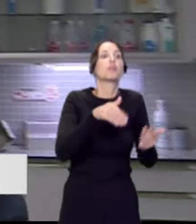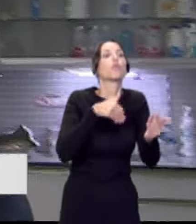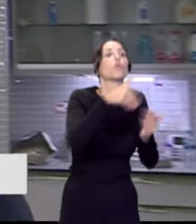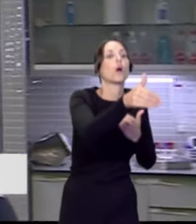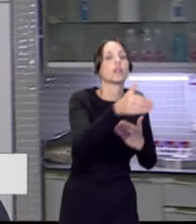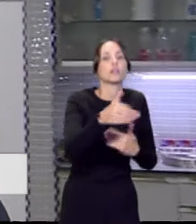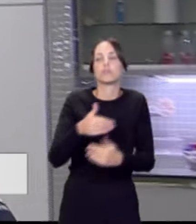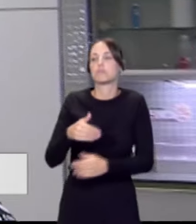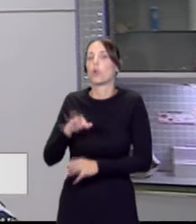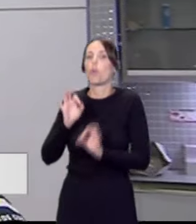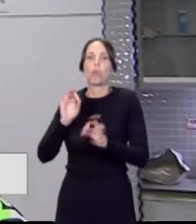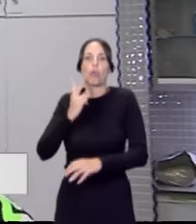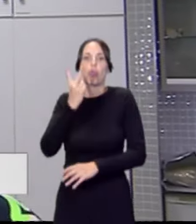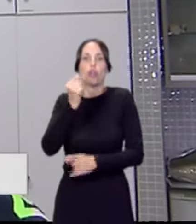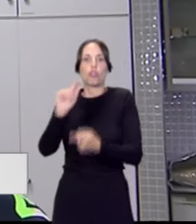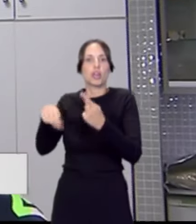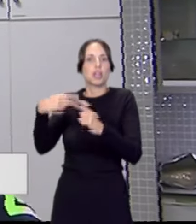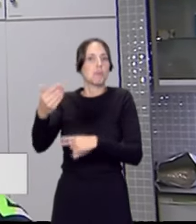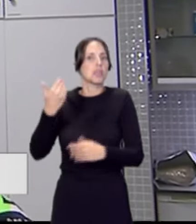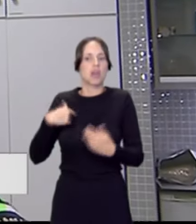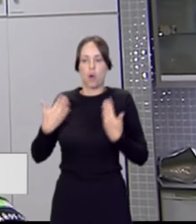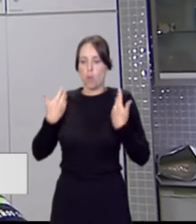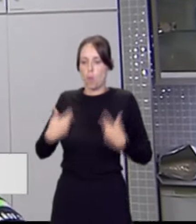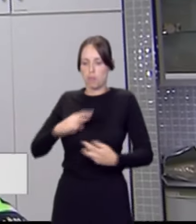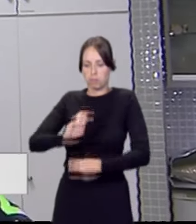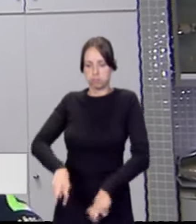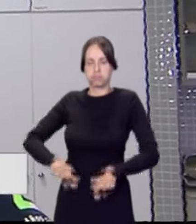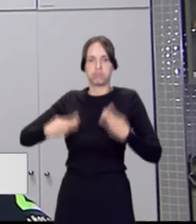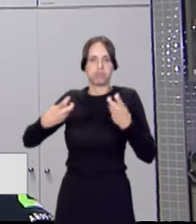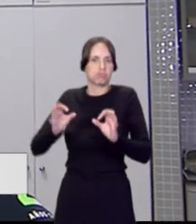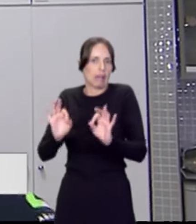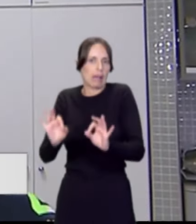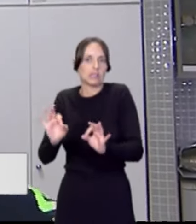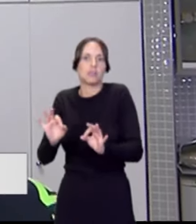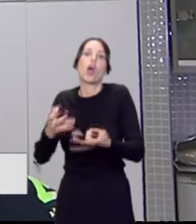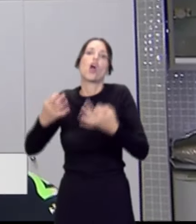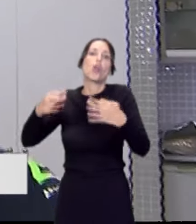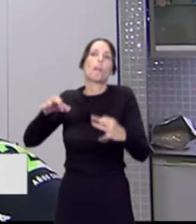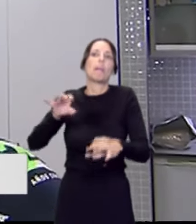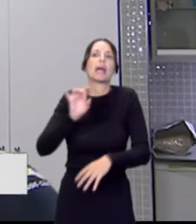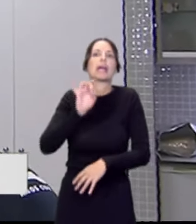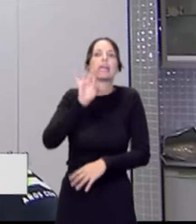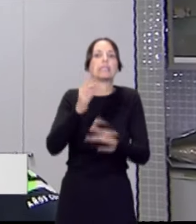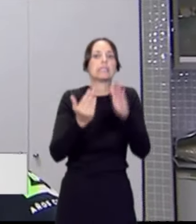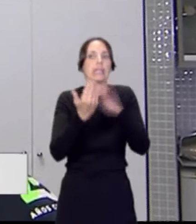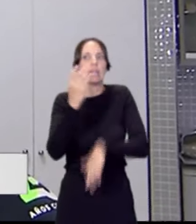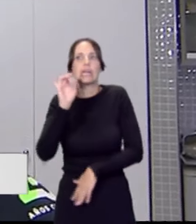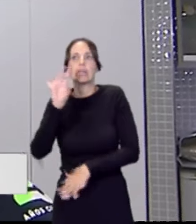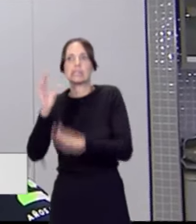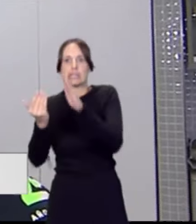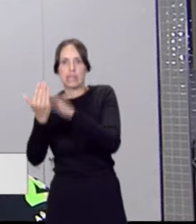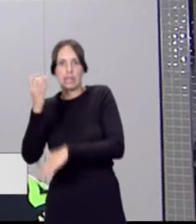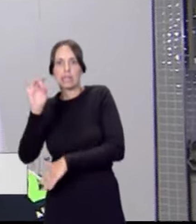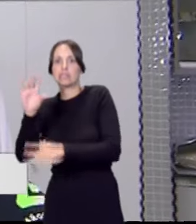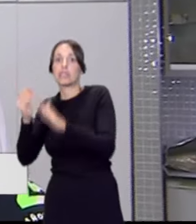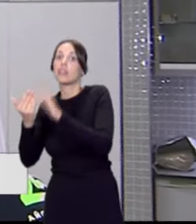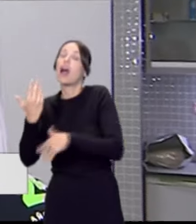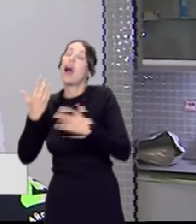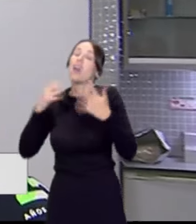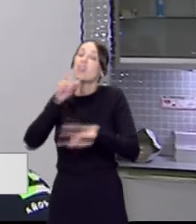en 48 horas ya lo ha repuesto como tal. Normalmente se puede donar cada 15 días, aunque la gente que tenemos en el programa